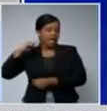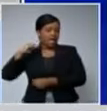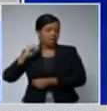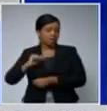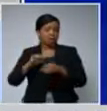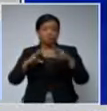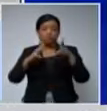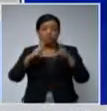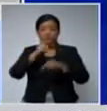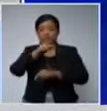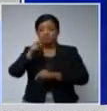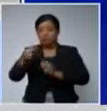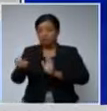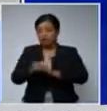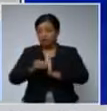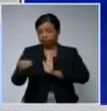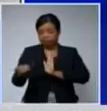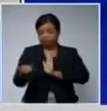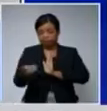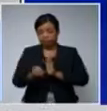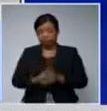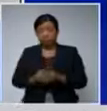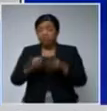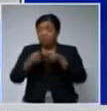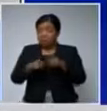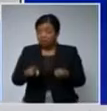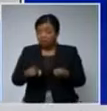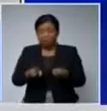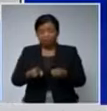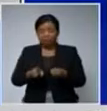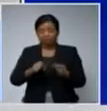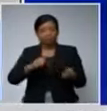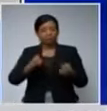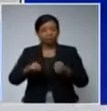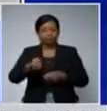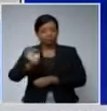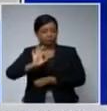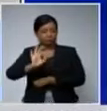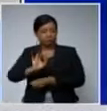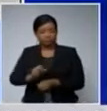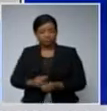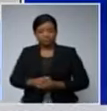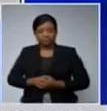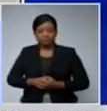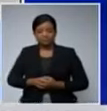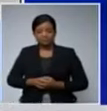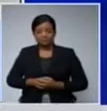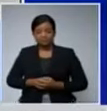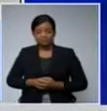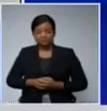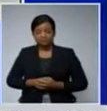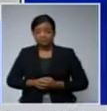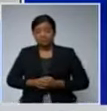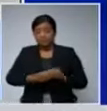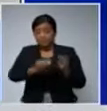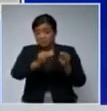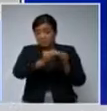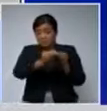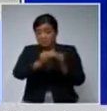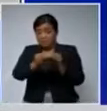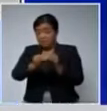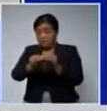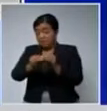casos confirmados, sin embargo todavía se mantiene elevado. Y la transmisión